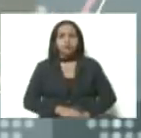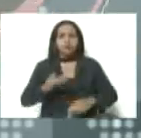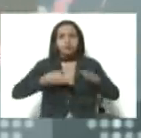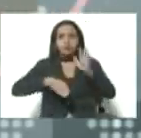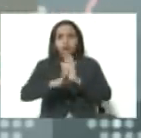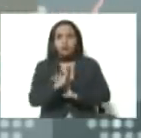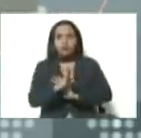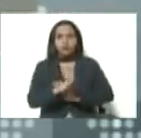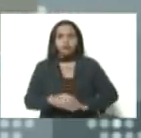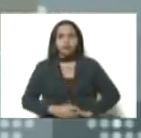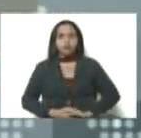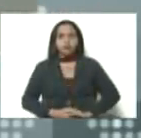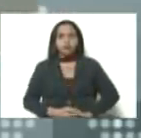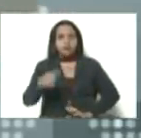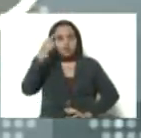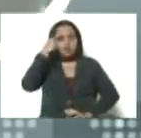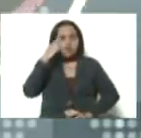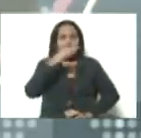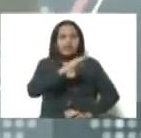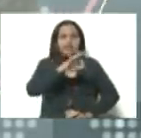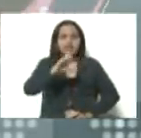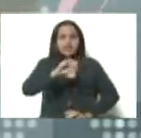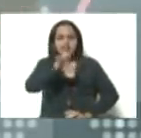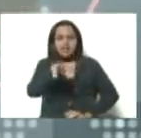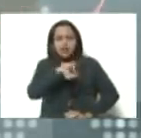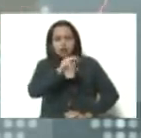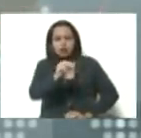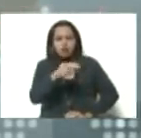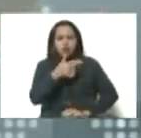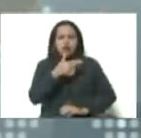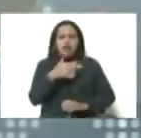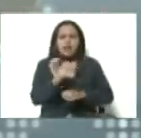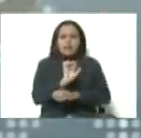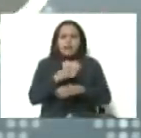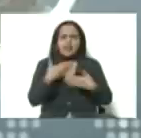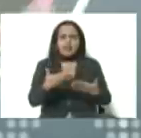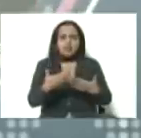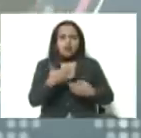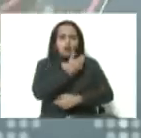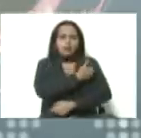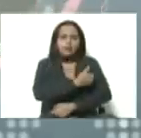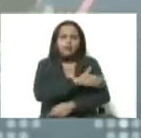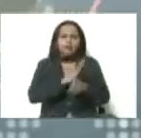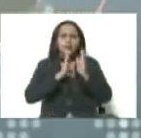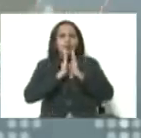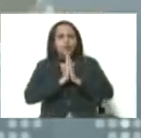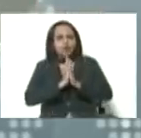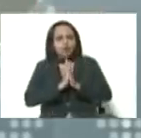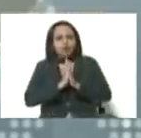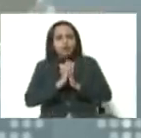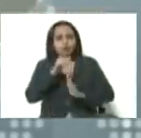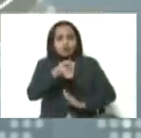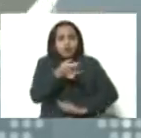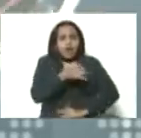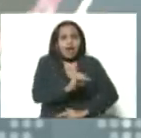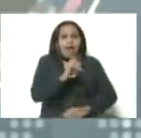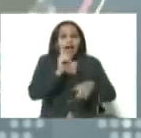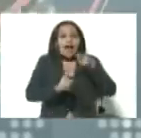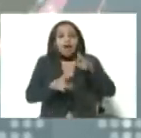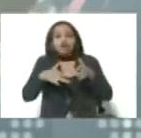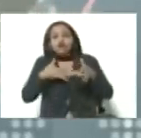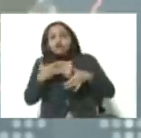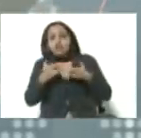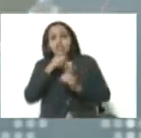el día 30 de julio a la emergencia del hospital por favor si se presenta algún síntoma